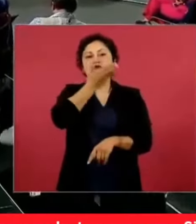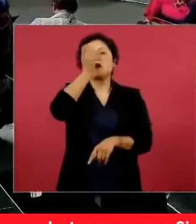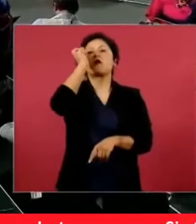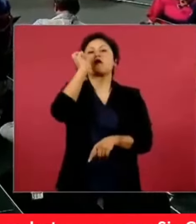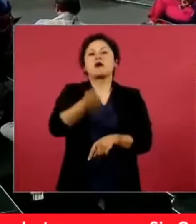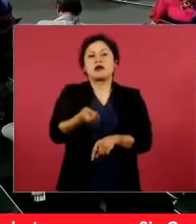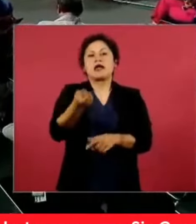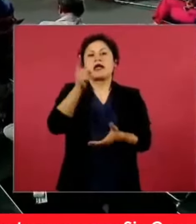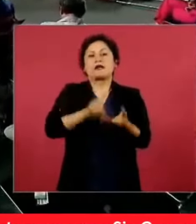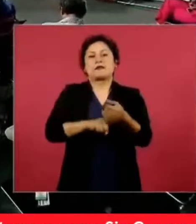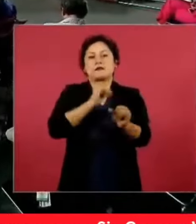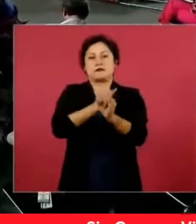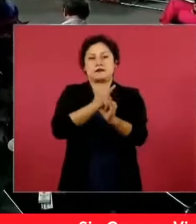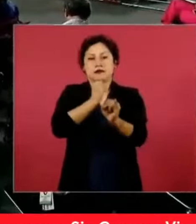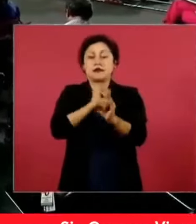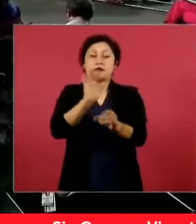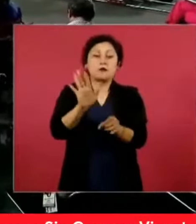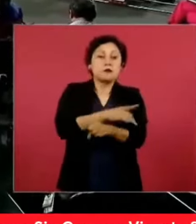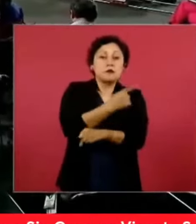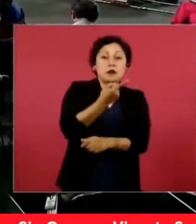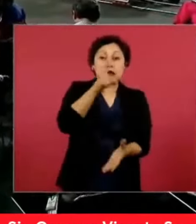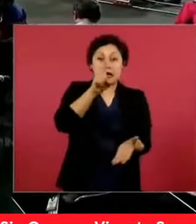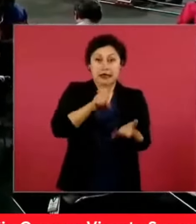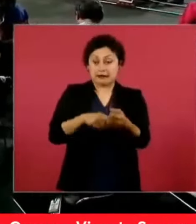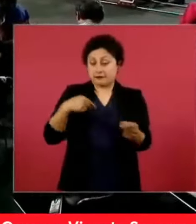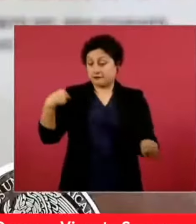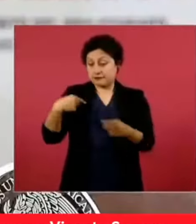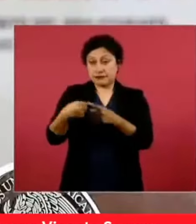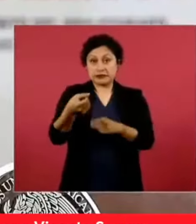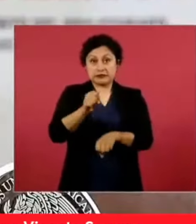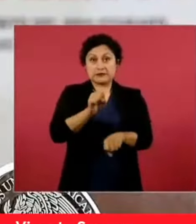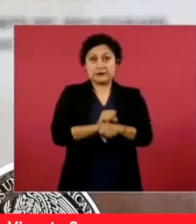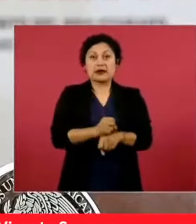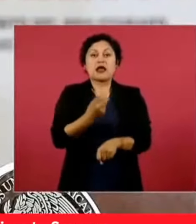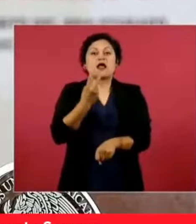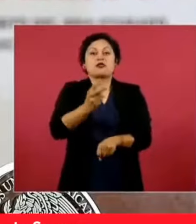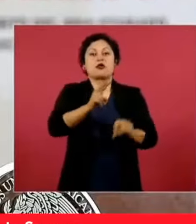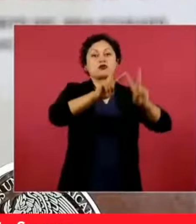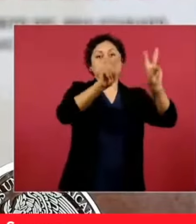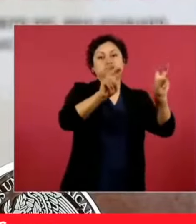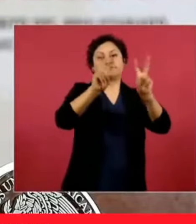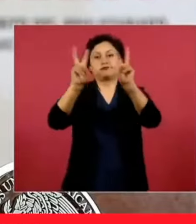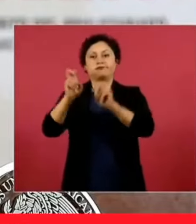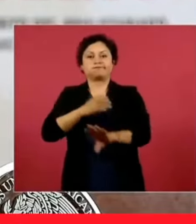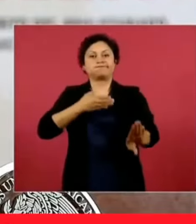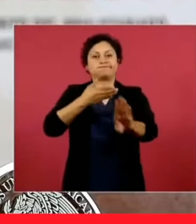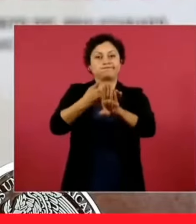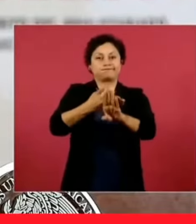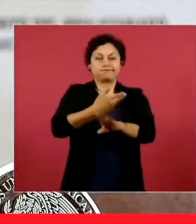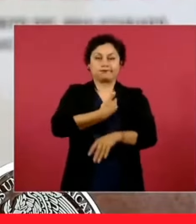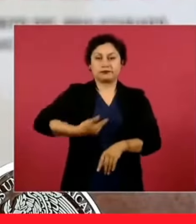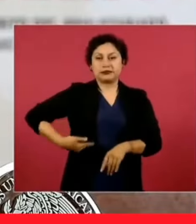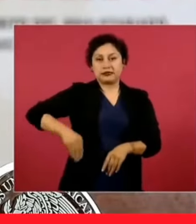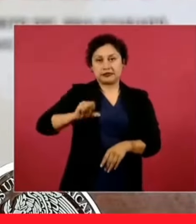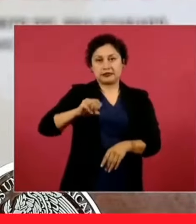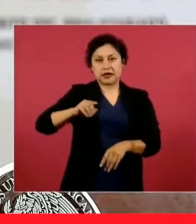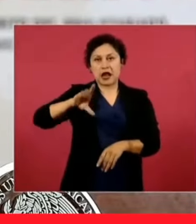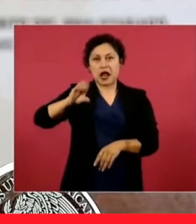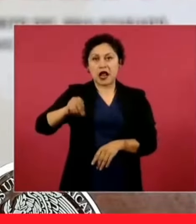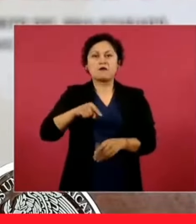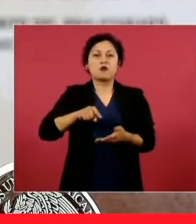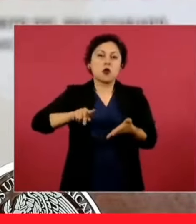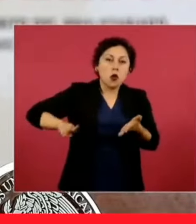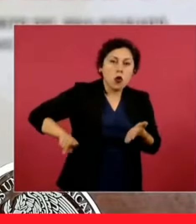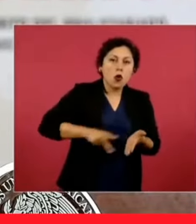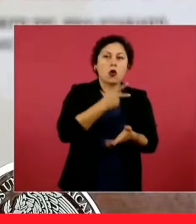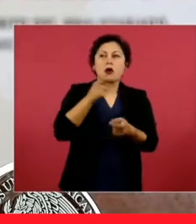esta semana circularon dos del presidente López Obrador para volver a intentar vincularlo con el narco.